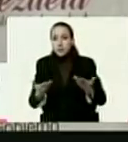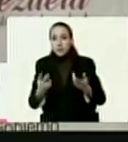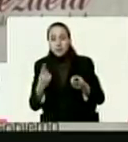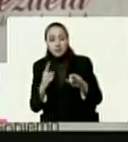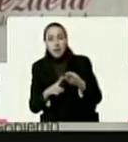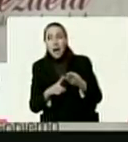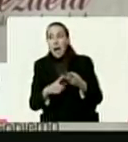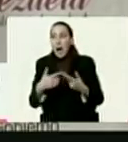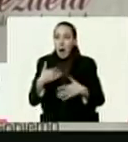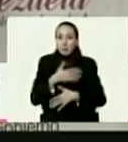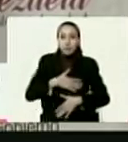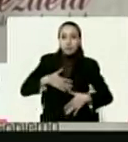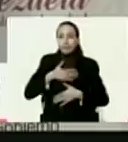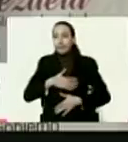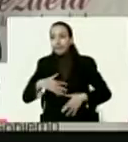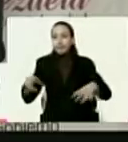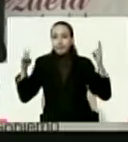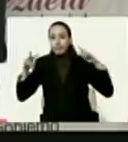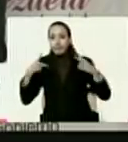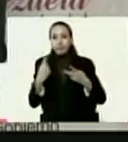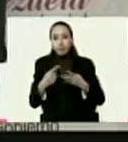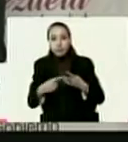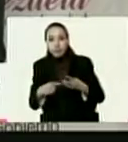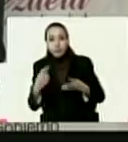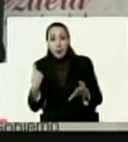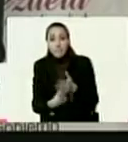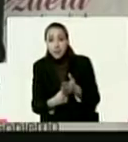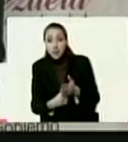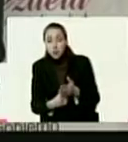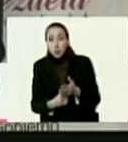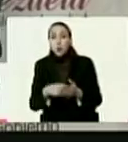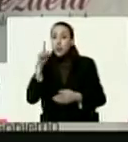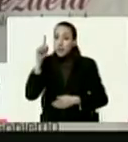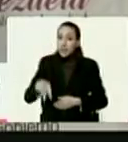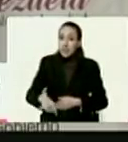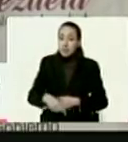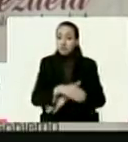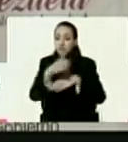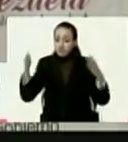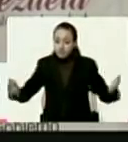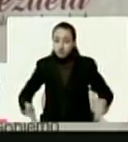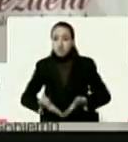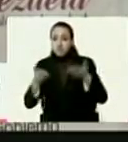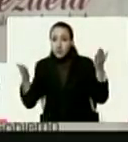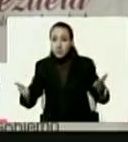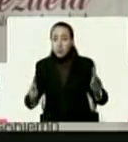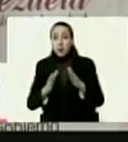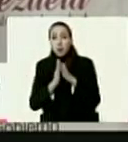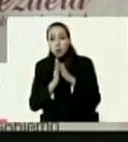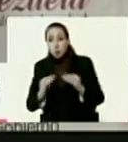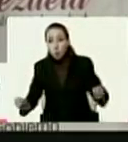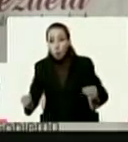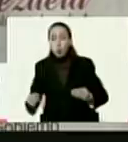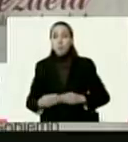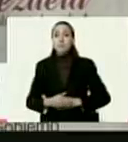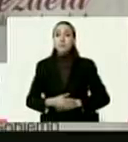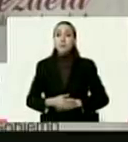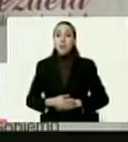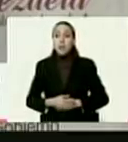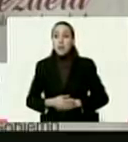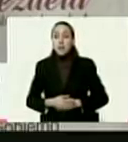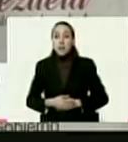afectos y para financiar adeptos, y para promover la